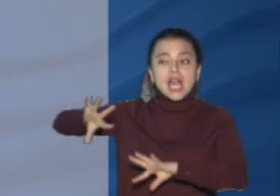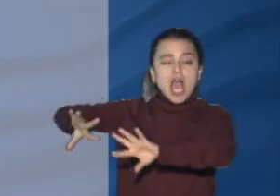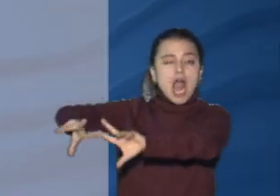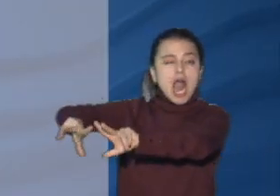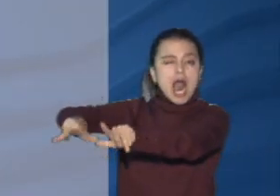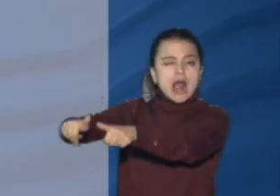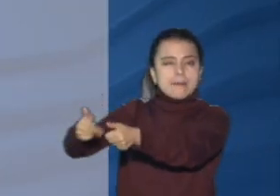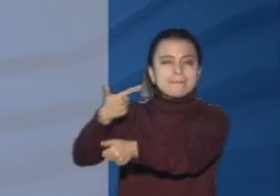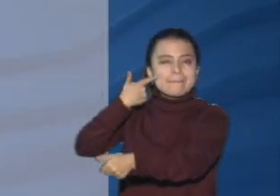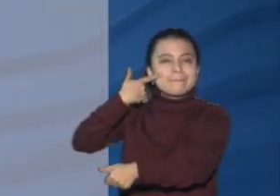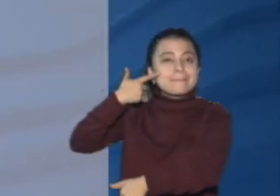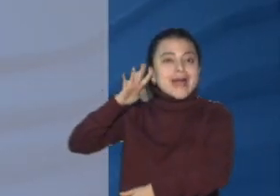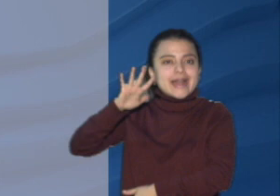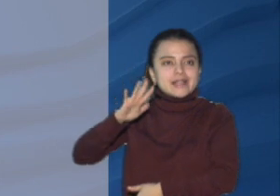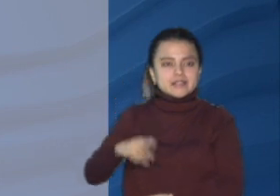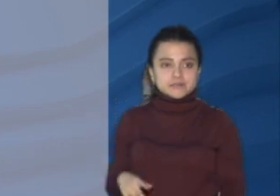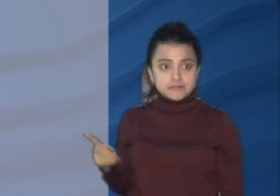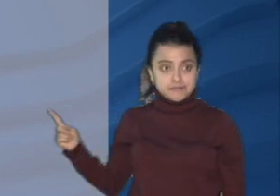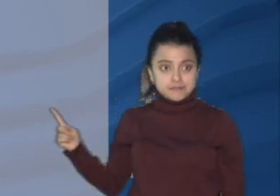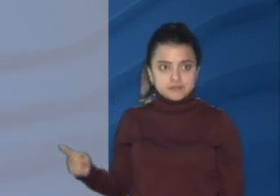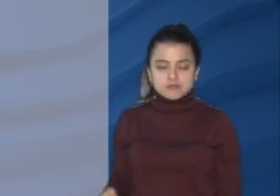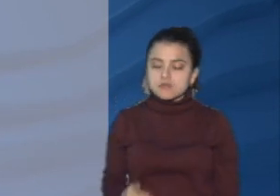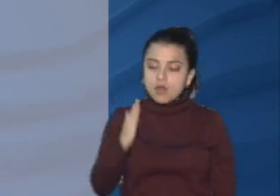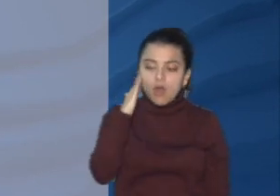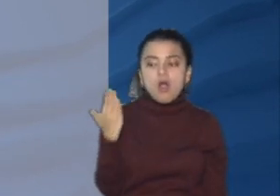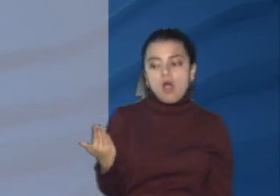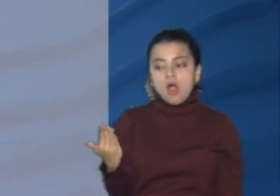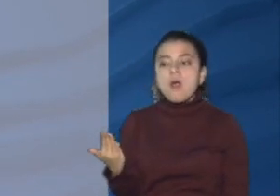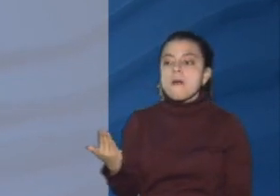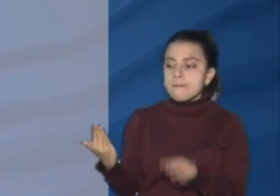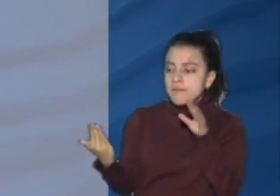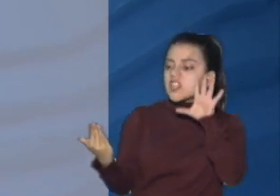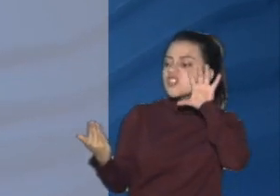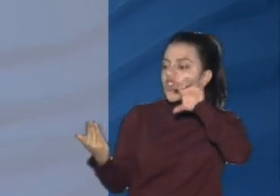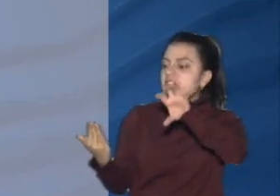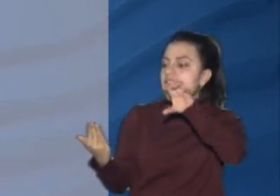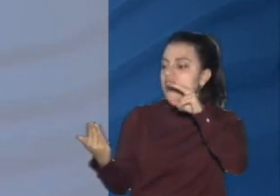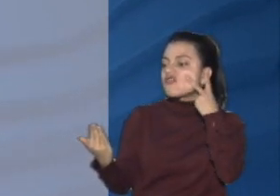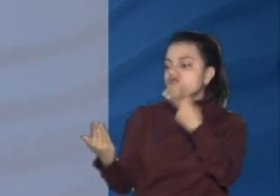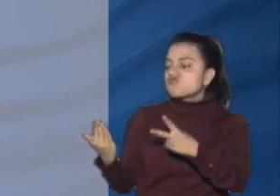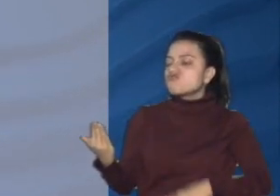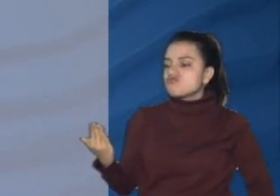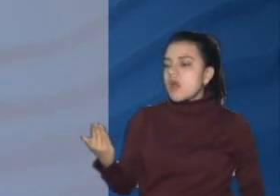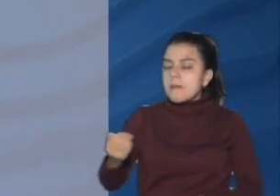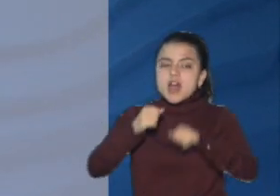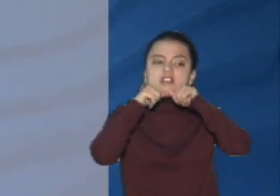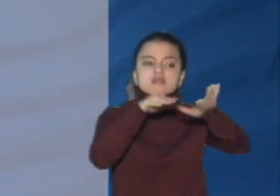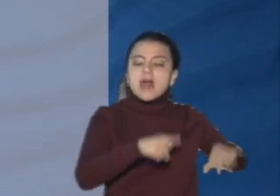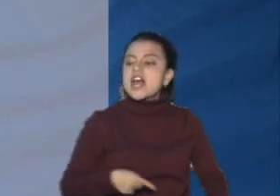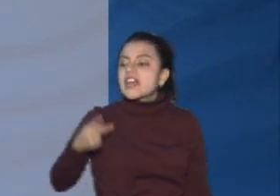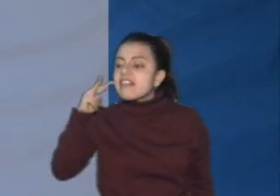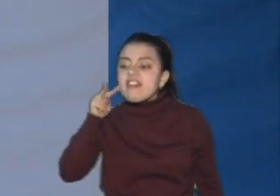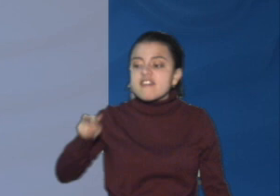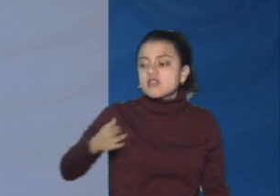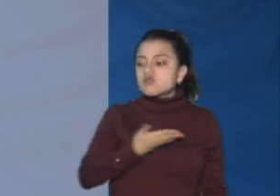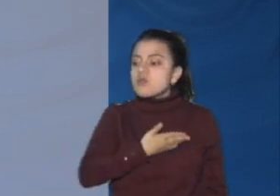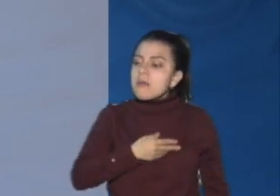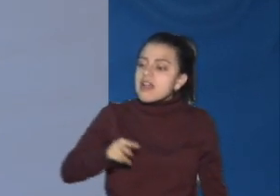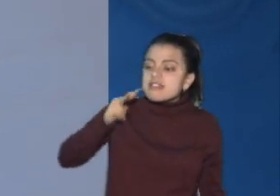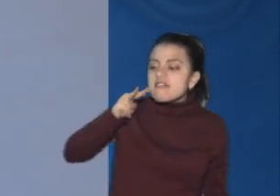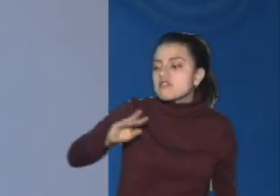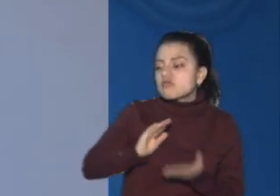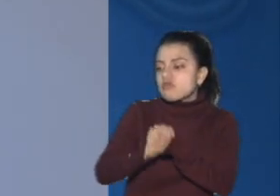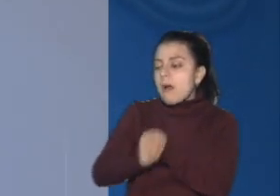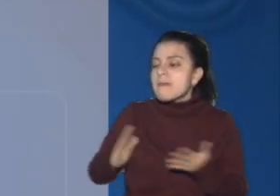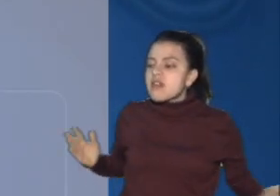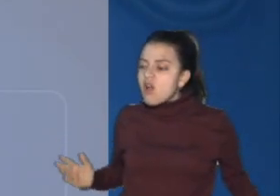Mira bien, para que te vea tu mamá y te vean tus amigos, weón, para que te dé vergüenza. Así fue como la comunidad de un barrio del nororiente